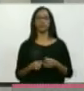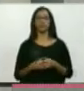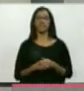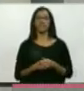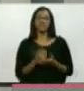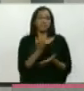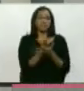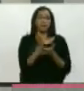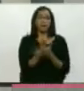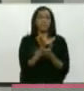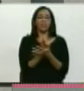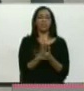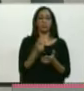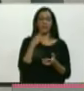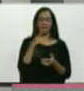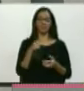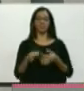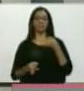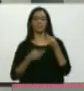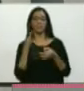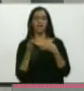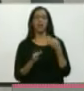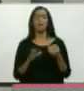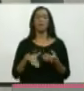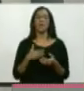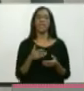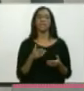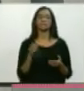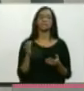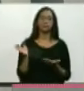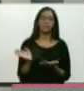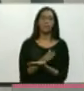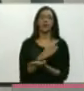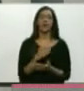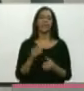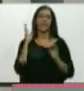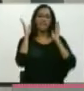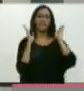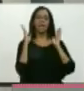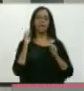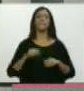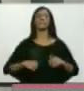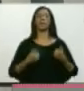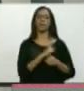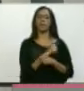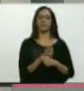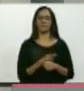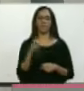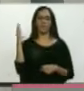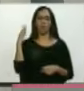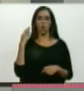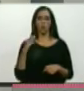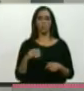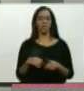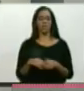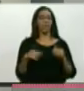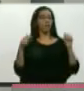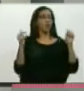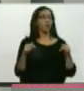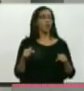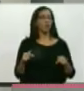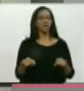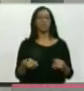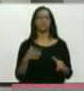que de lo que ella declare puede tumbar la casa electoral más poderosa de la costa atlántica colombiana y con ella un